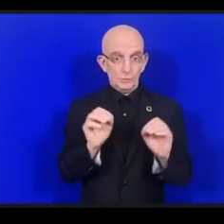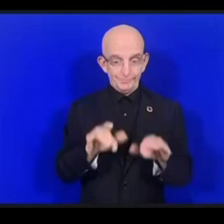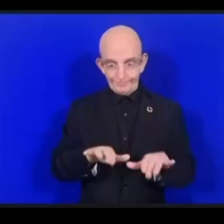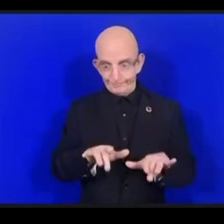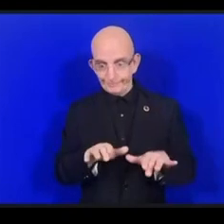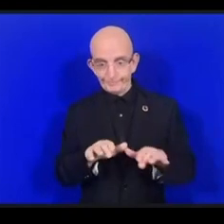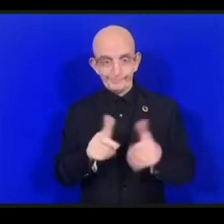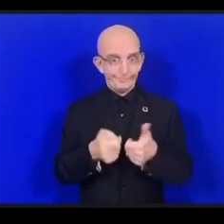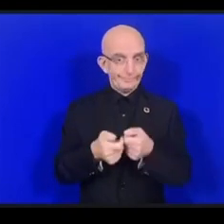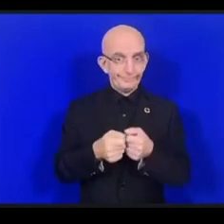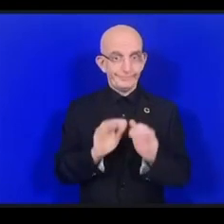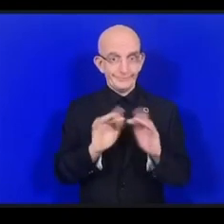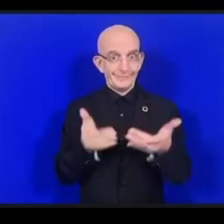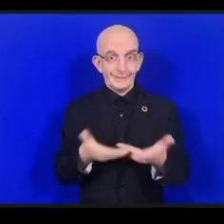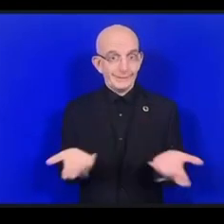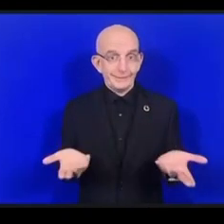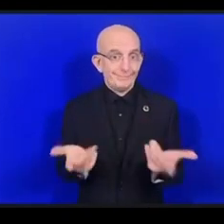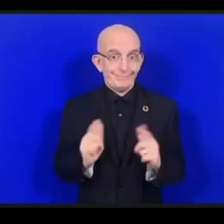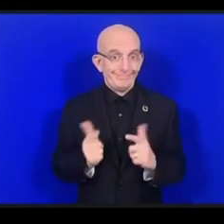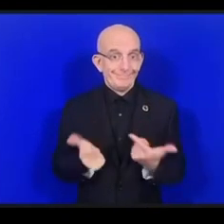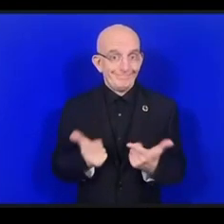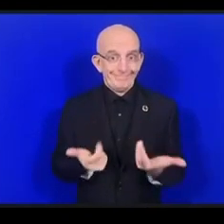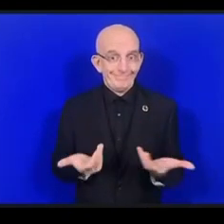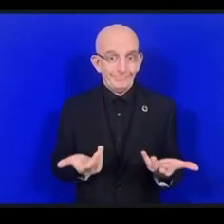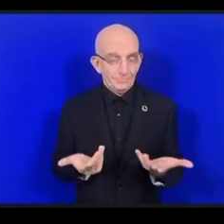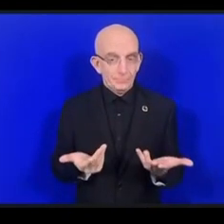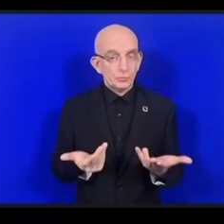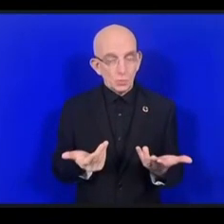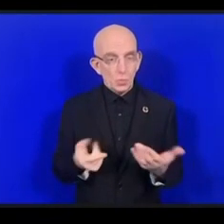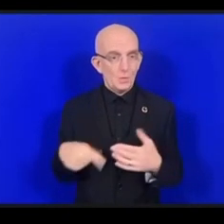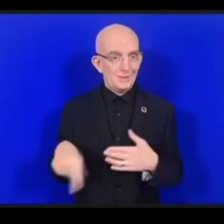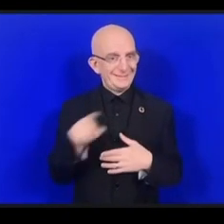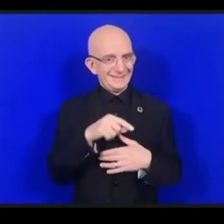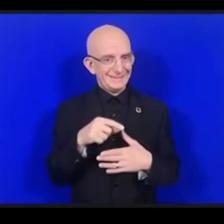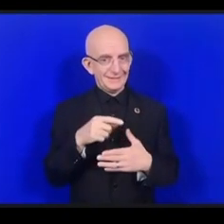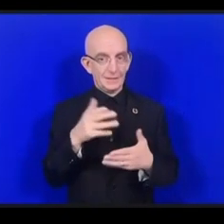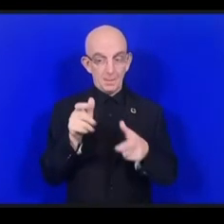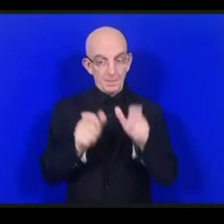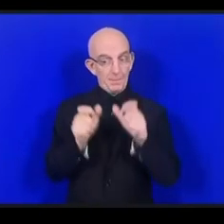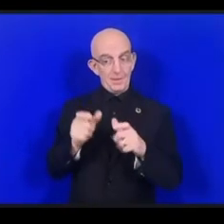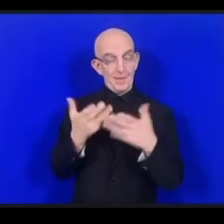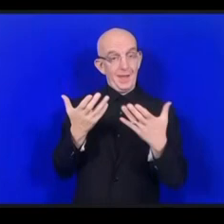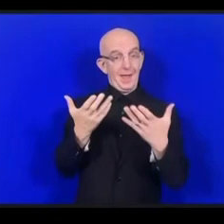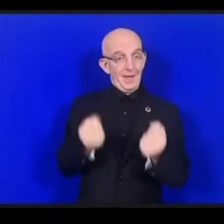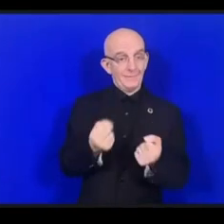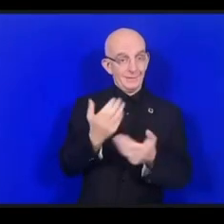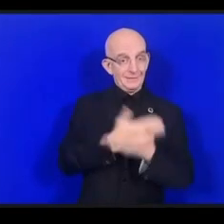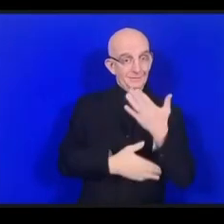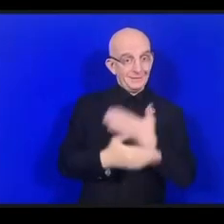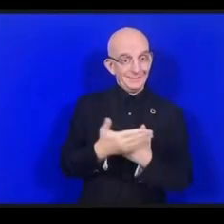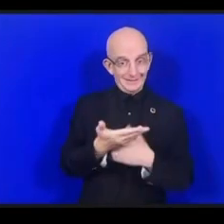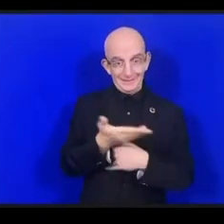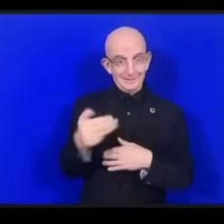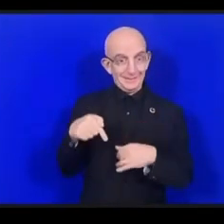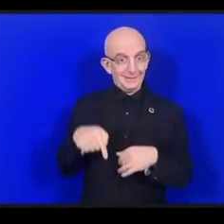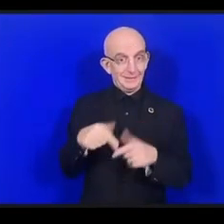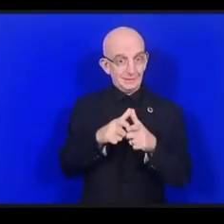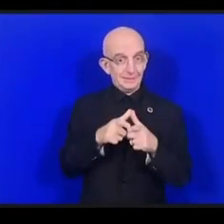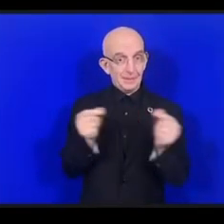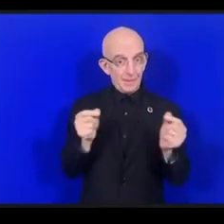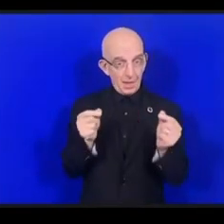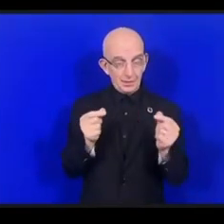tienen acceso a internet las personas con discapacidades en Japón